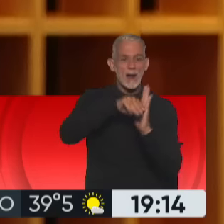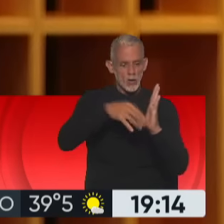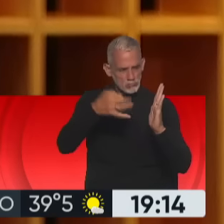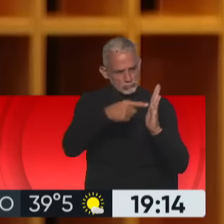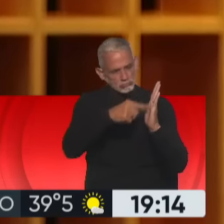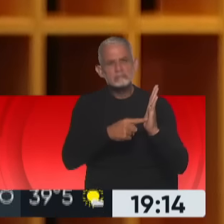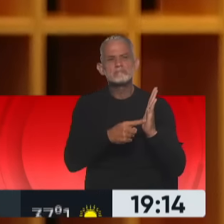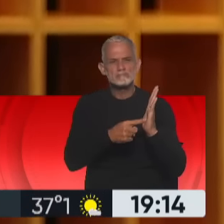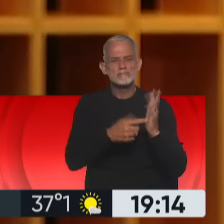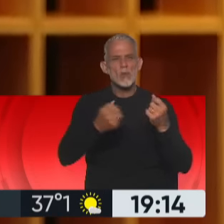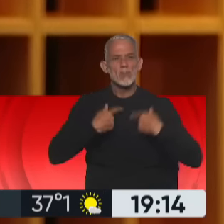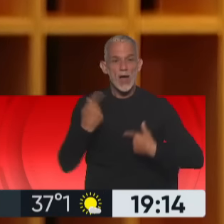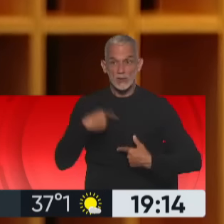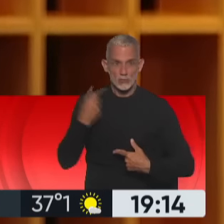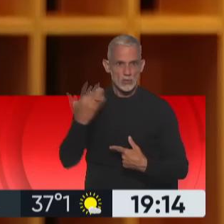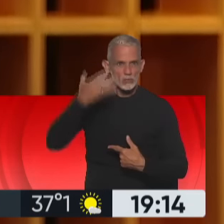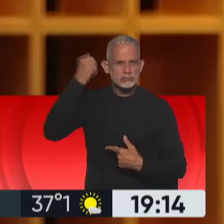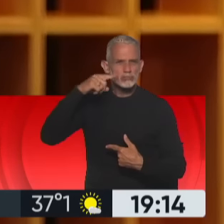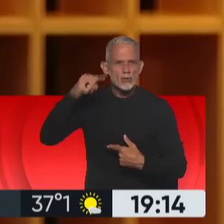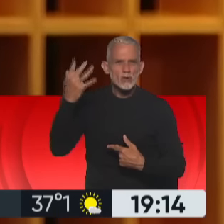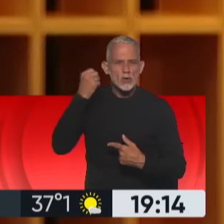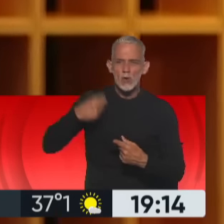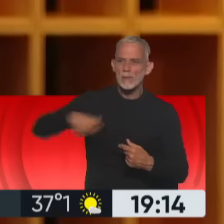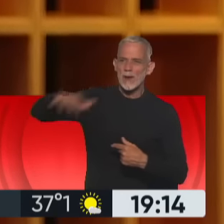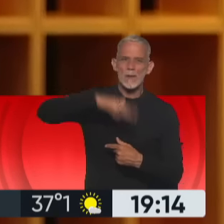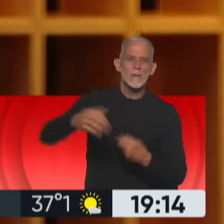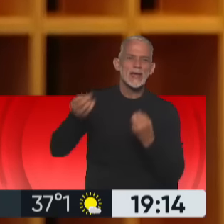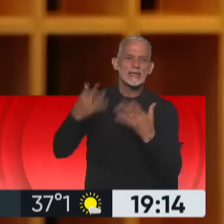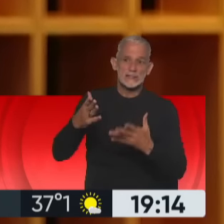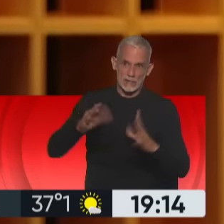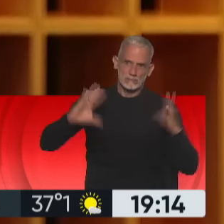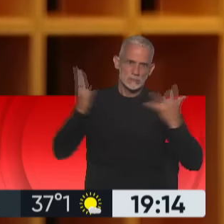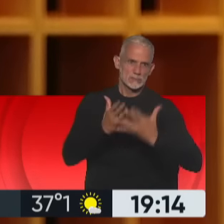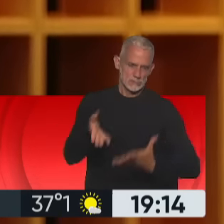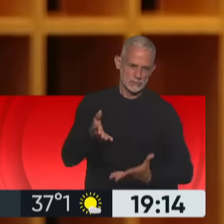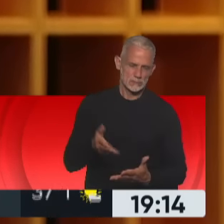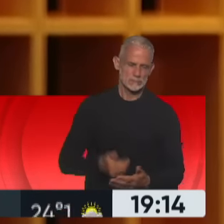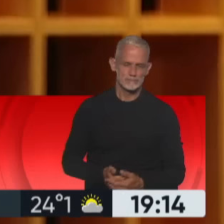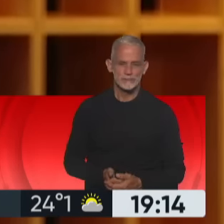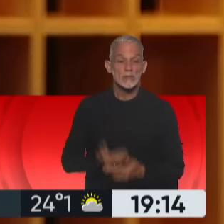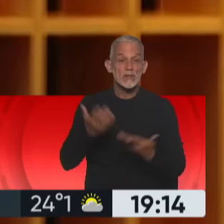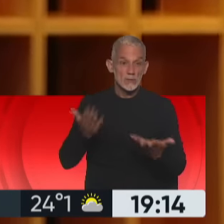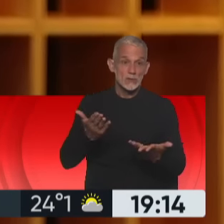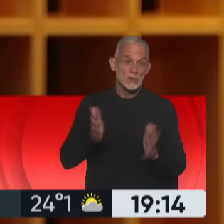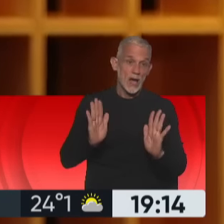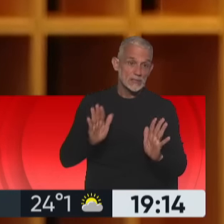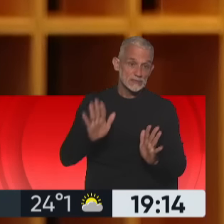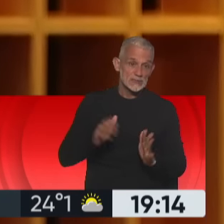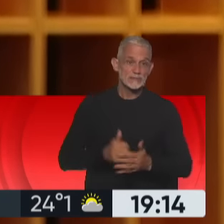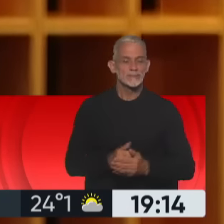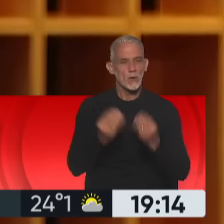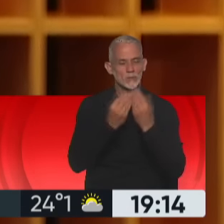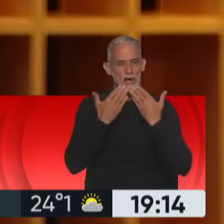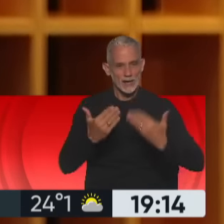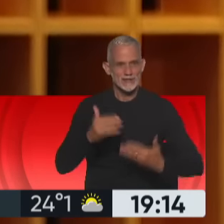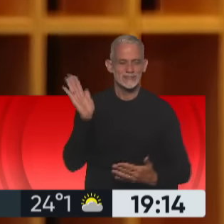permitir conseguir los logros civilizatorios y de bienestar de Occidente. Así es que, dicho esto, muchas